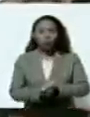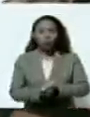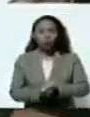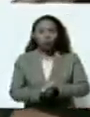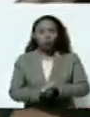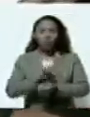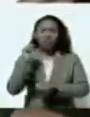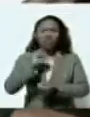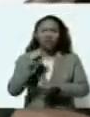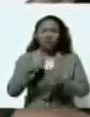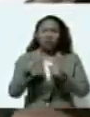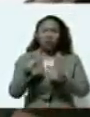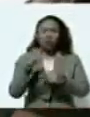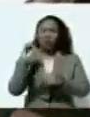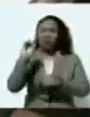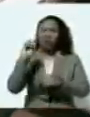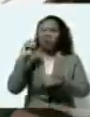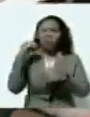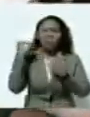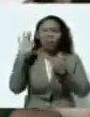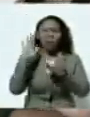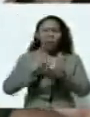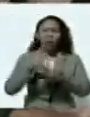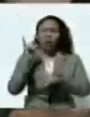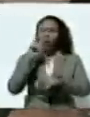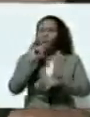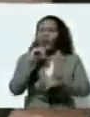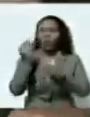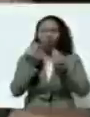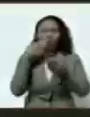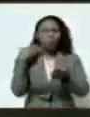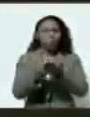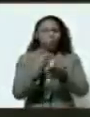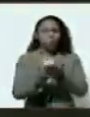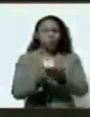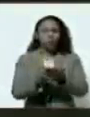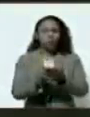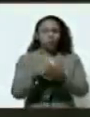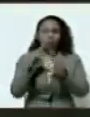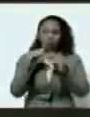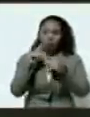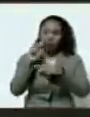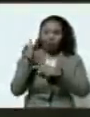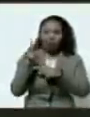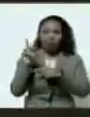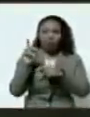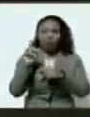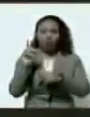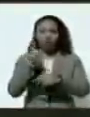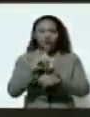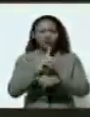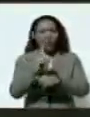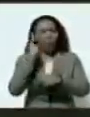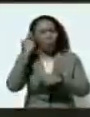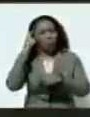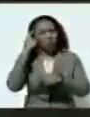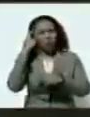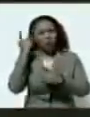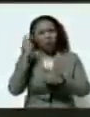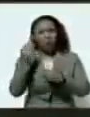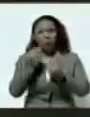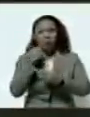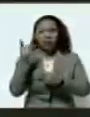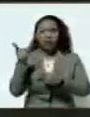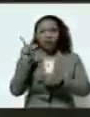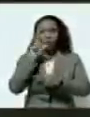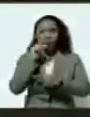Sí, pero cero peo, que no hay manera de probarlo. Miren cómo hablan los criminales. No sabíamos, como dice él en su